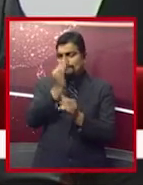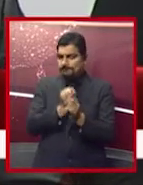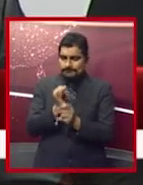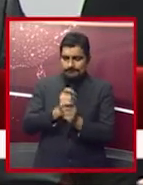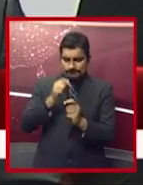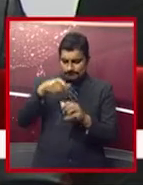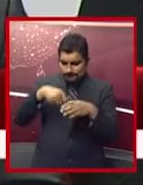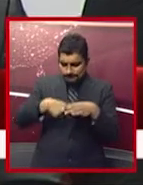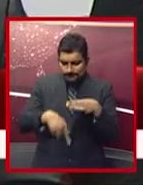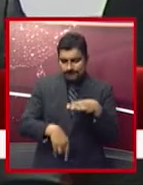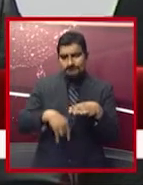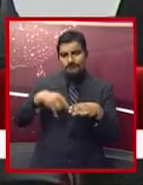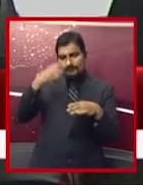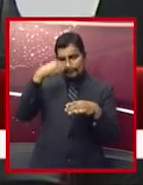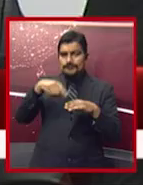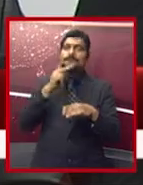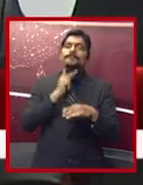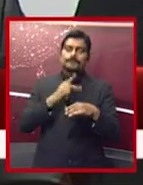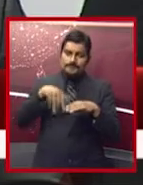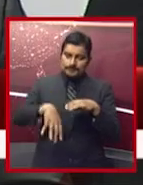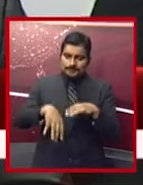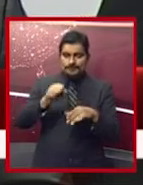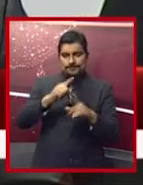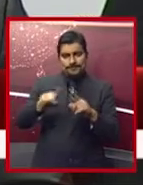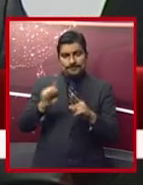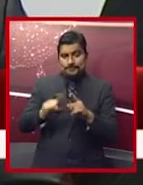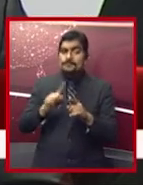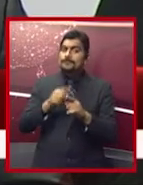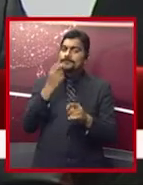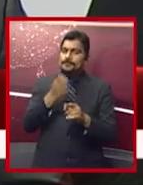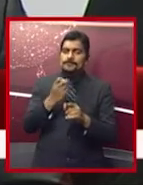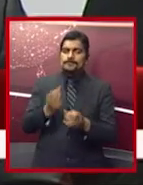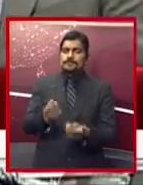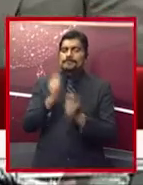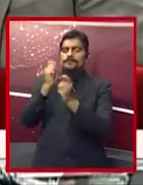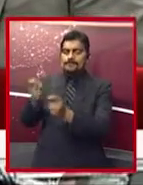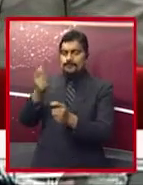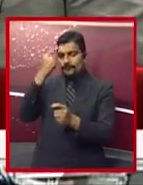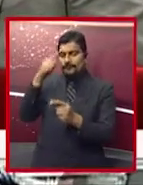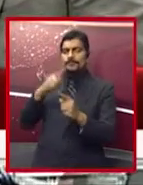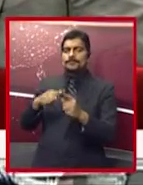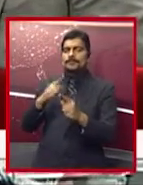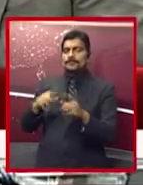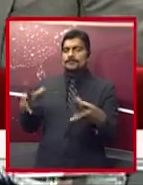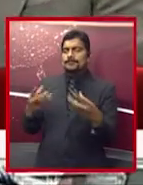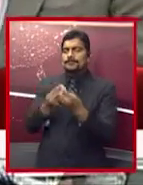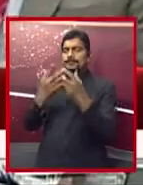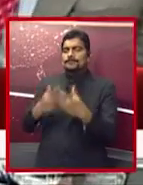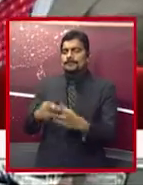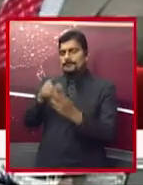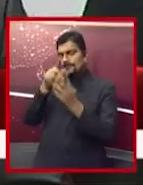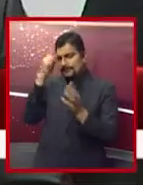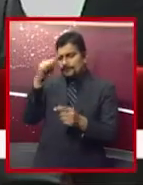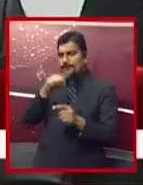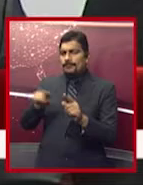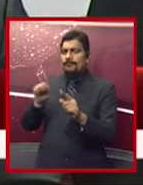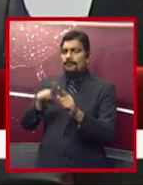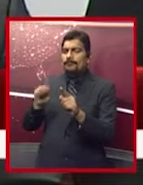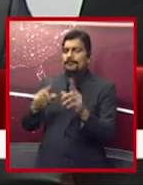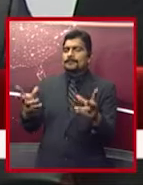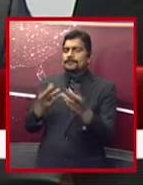exploración y extracción de hidrocarburos se han otorgado mediante un sistema de pesos y